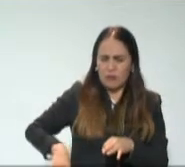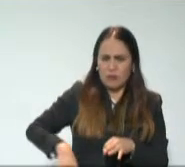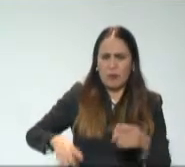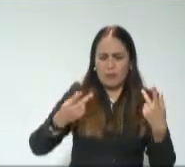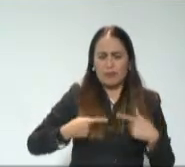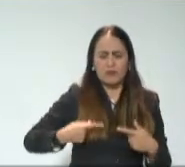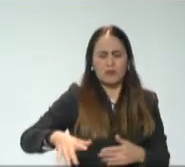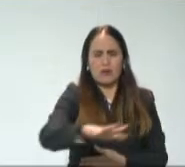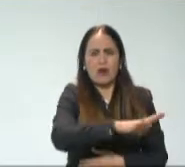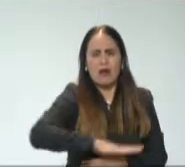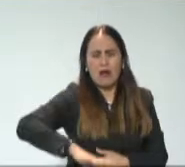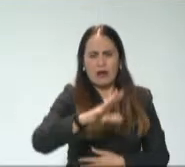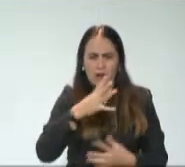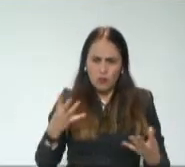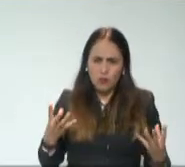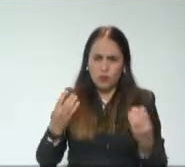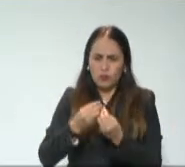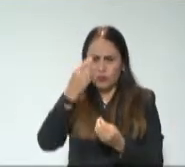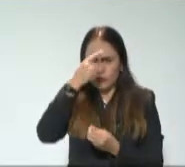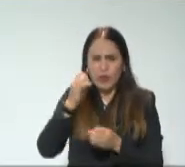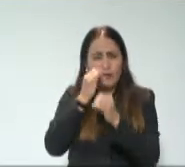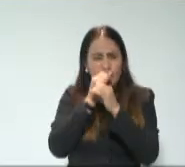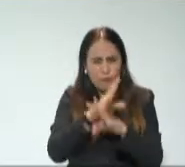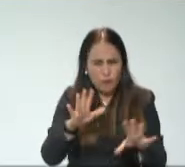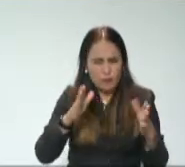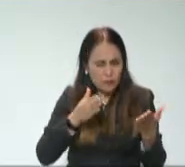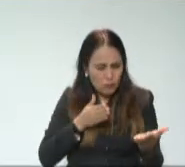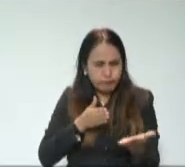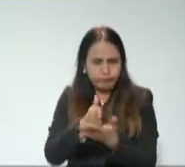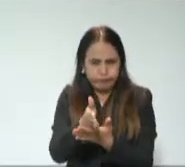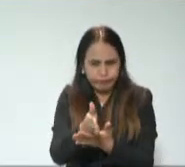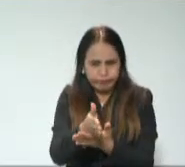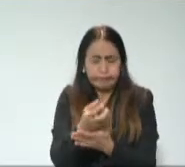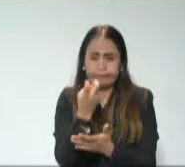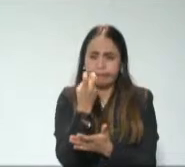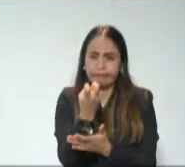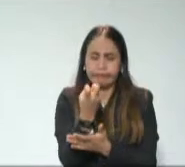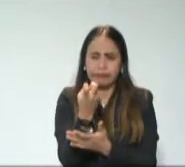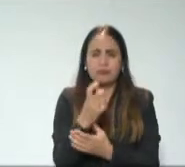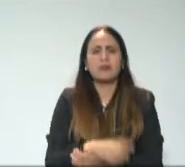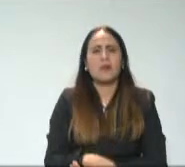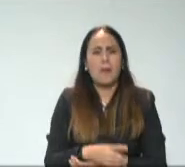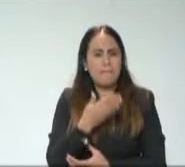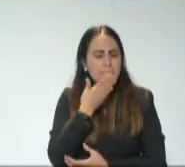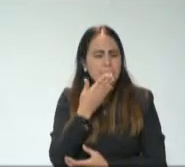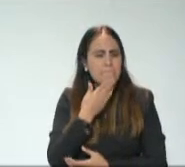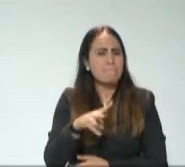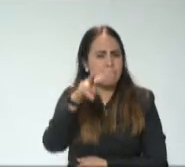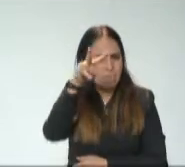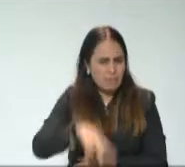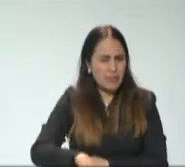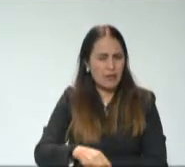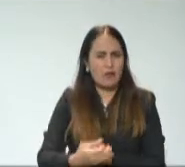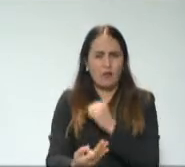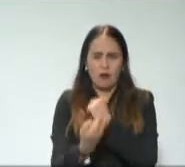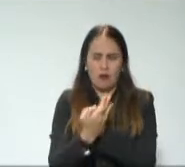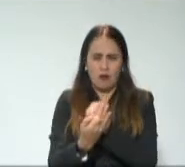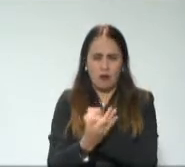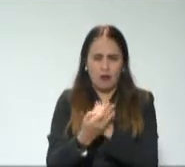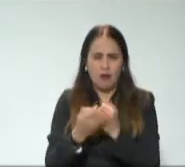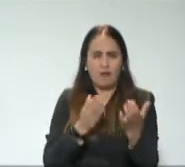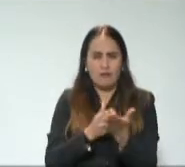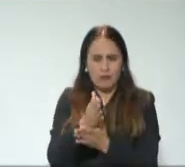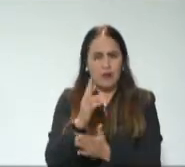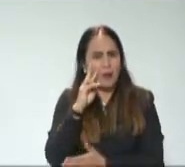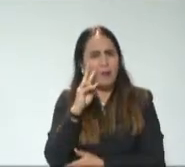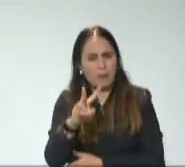para que este uso de la información este acceso a la información pues sea información correcta útil accesible